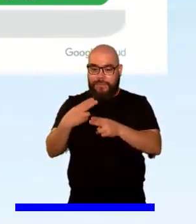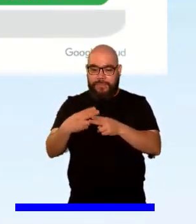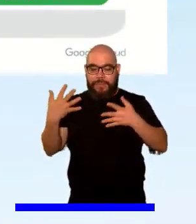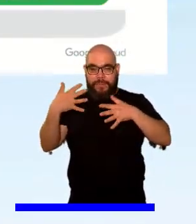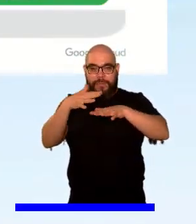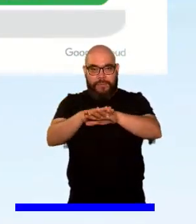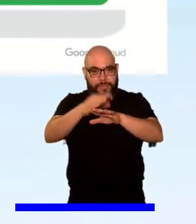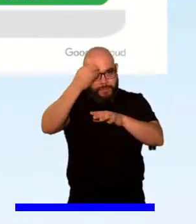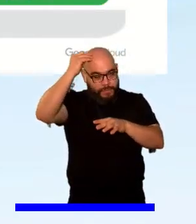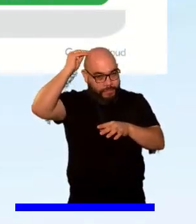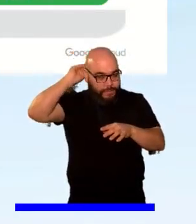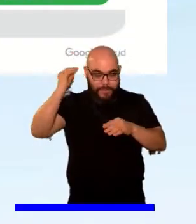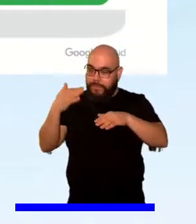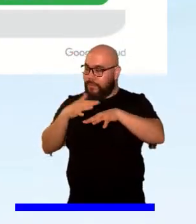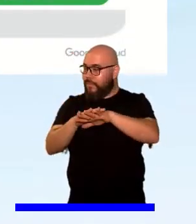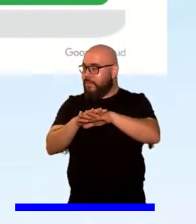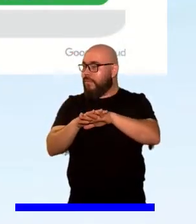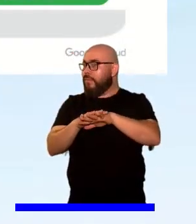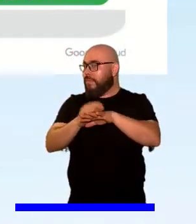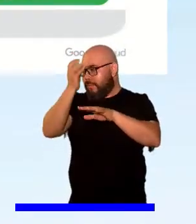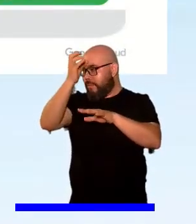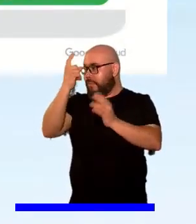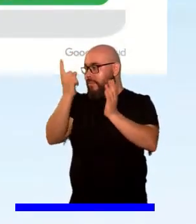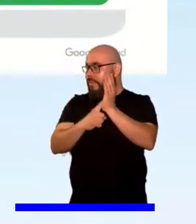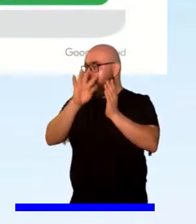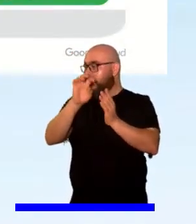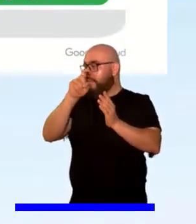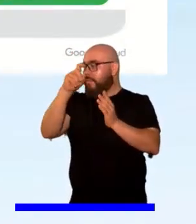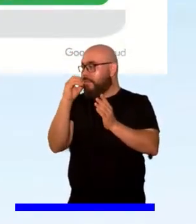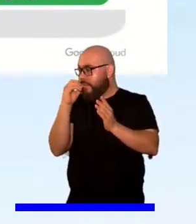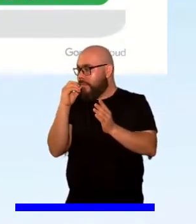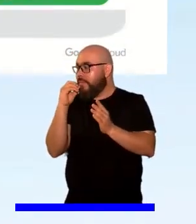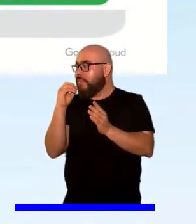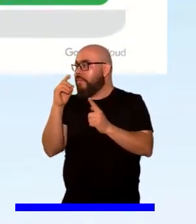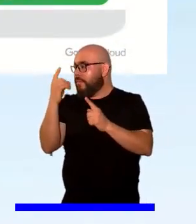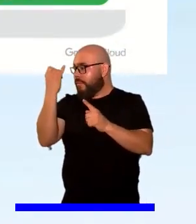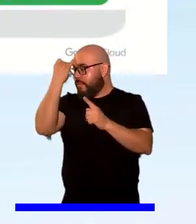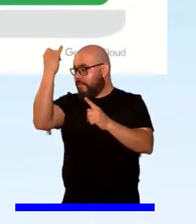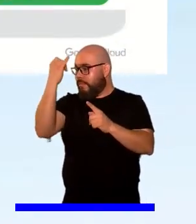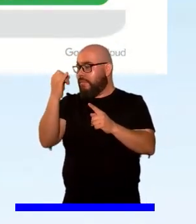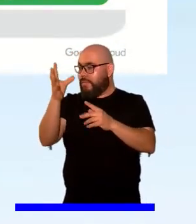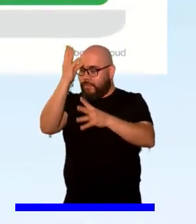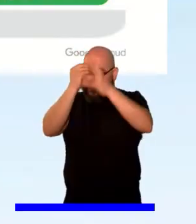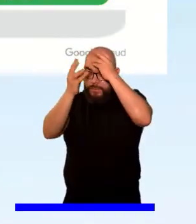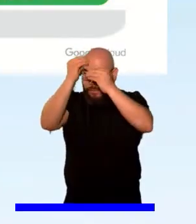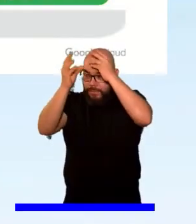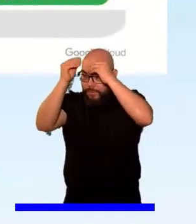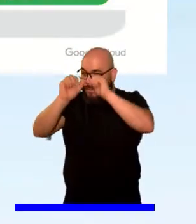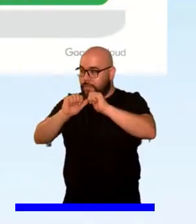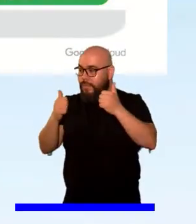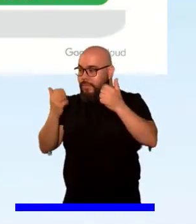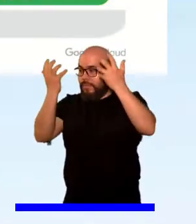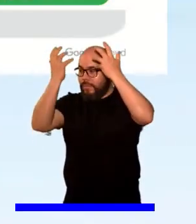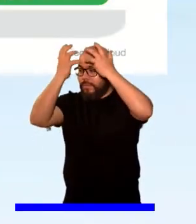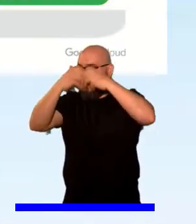básicamente el algoritmo del perceptrón se desarrolla ya, pero que está ya inspirado en cómo aprendemos nosotros desde el punto de vista